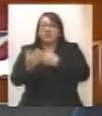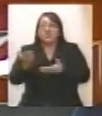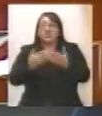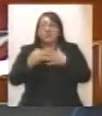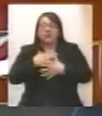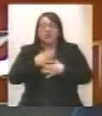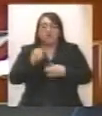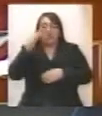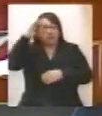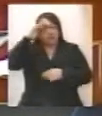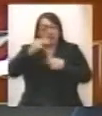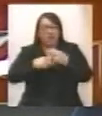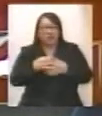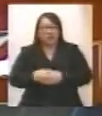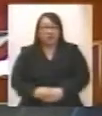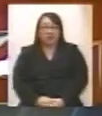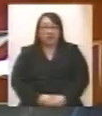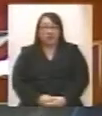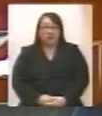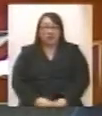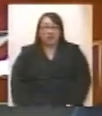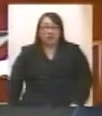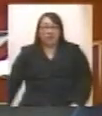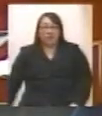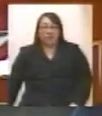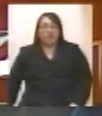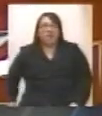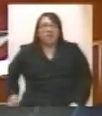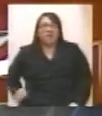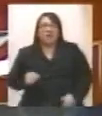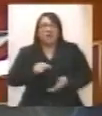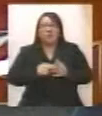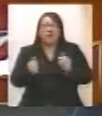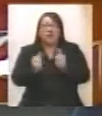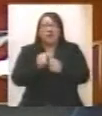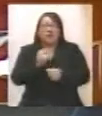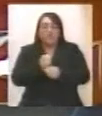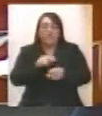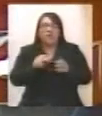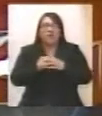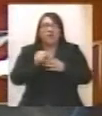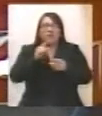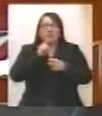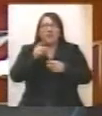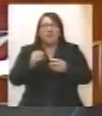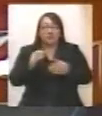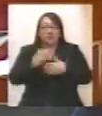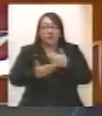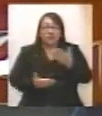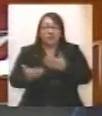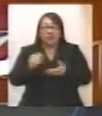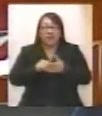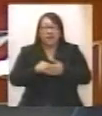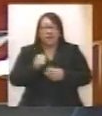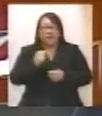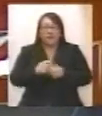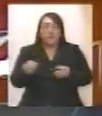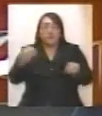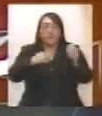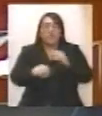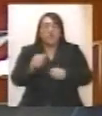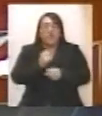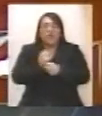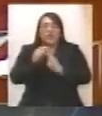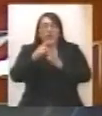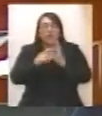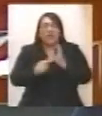de salud de la Policía Nacional, así como el fortalecimiento de los procesos de compras de bienes y servicios y a la implementación